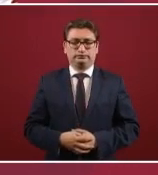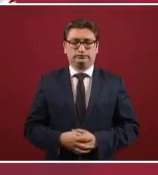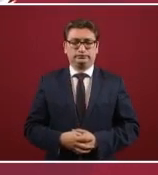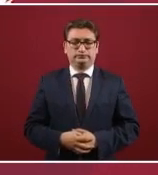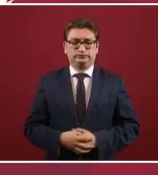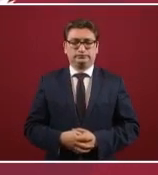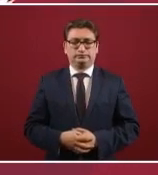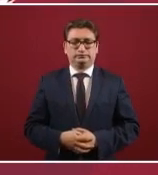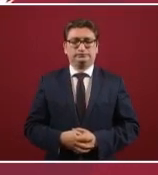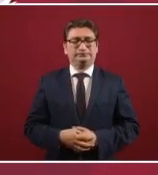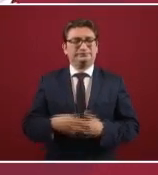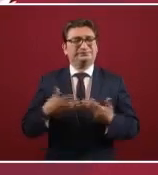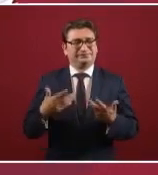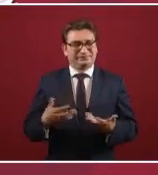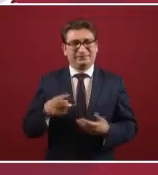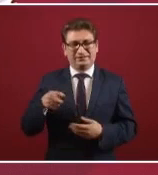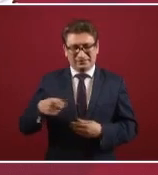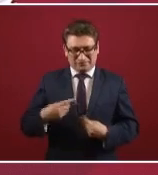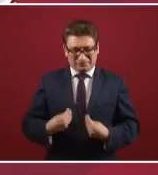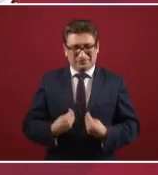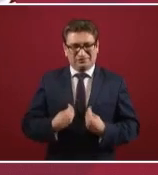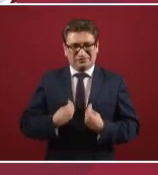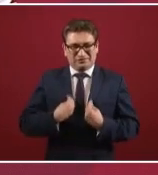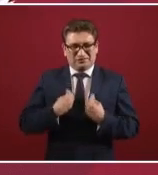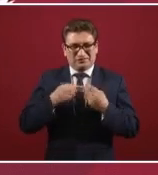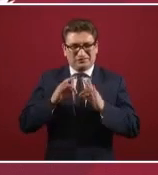ya un estilo